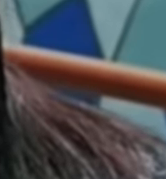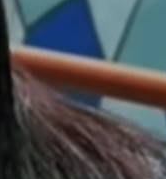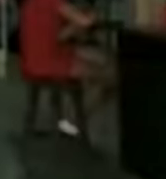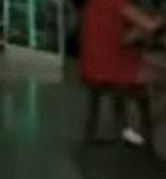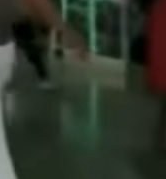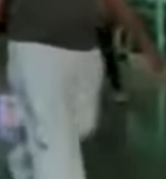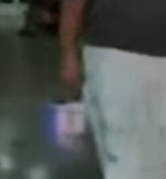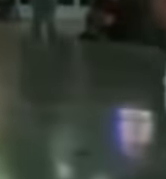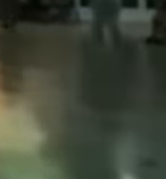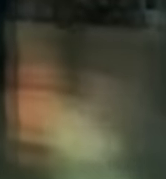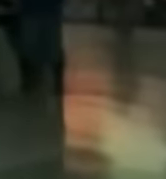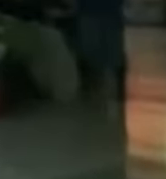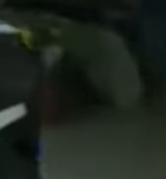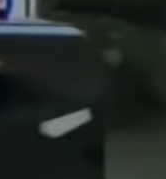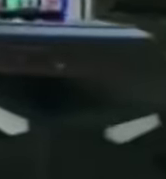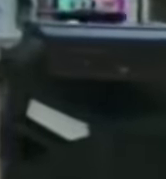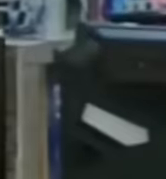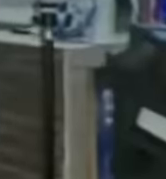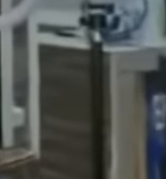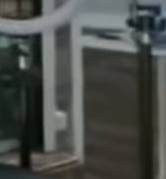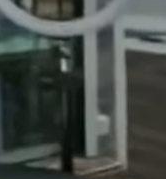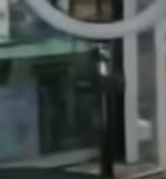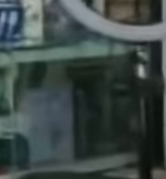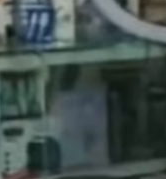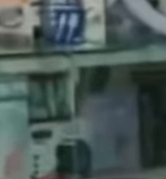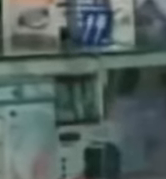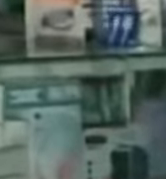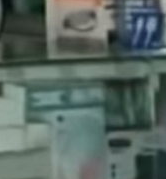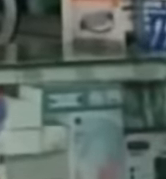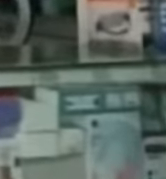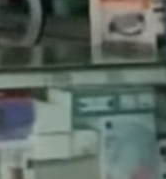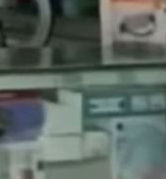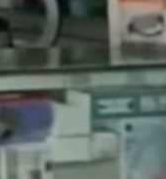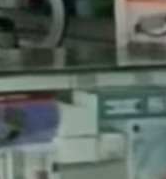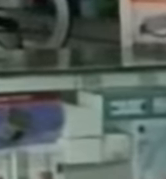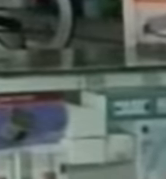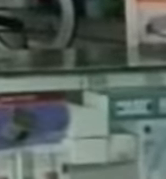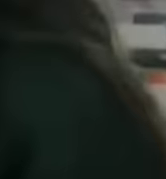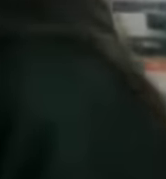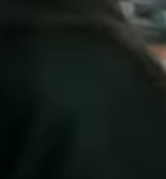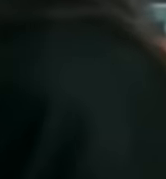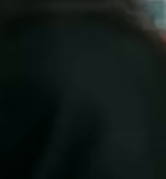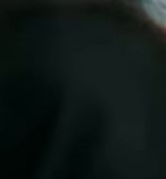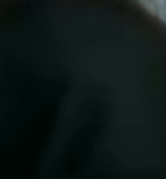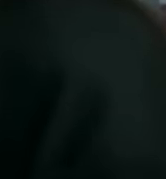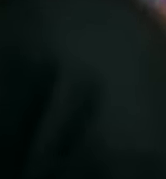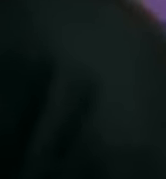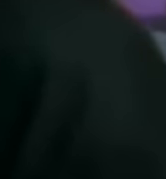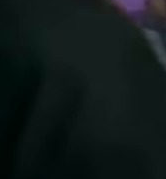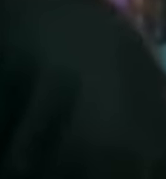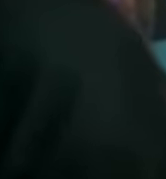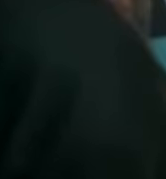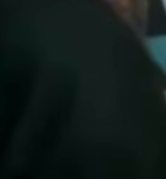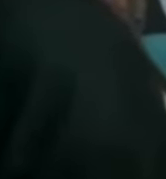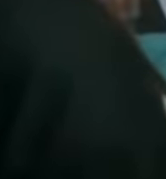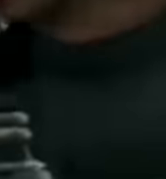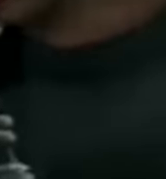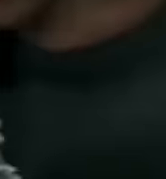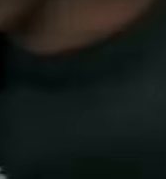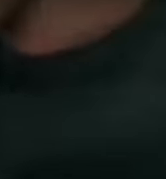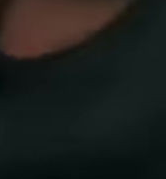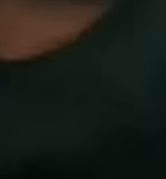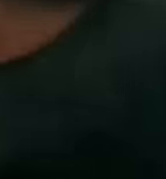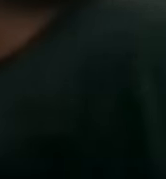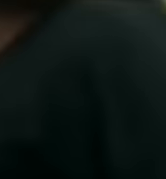pues. Nadie sabe lo que a uno le ha costado para tú poder tener algo tan pequeño. O sea, así sea una venta de